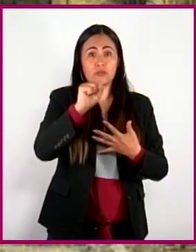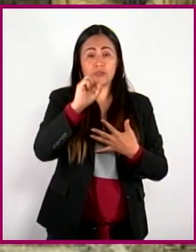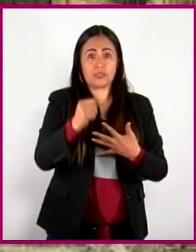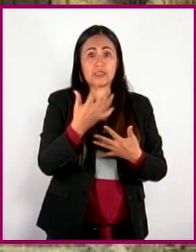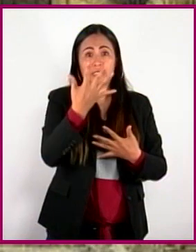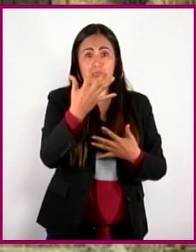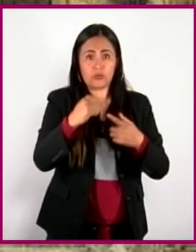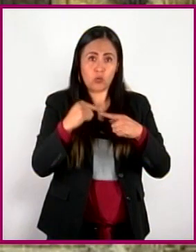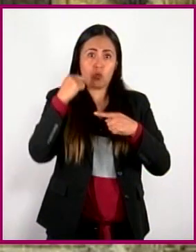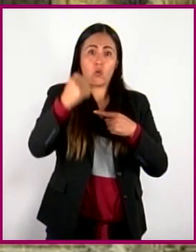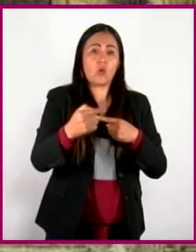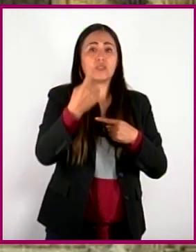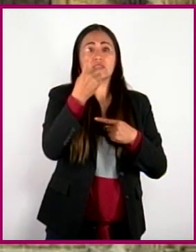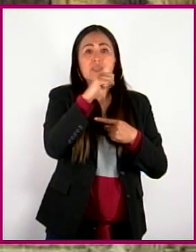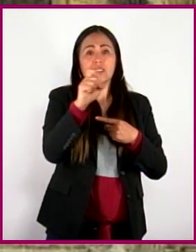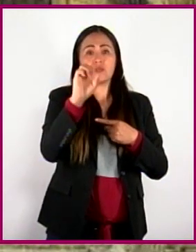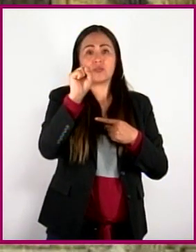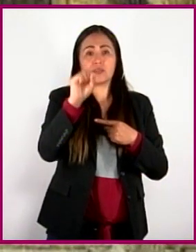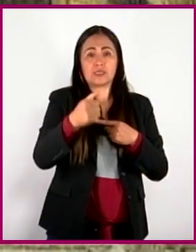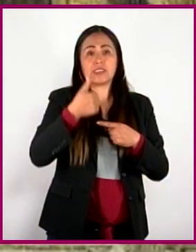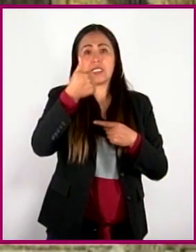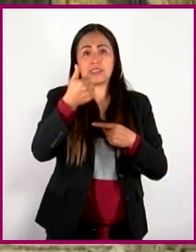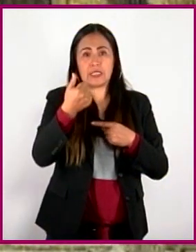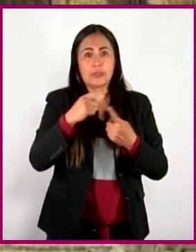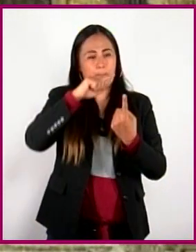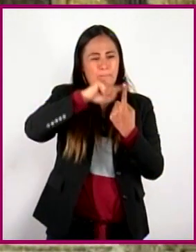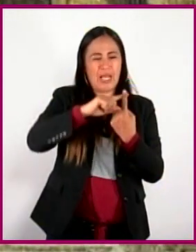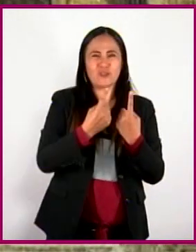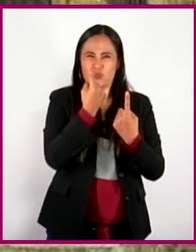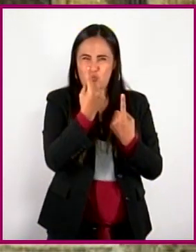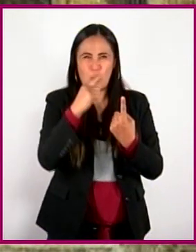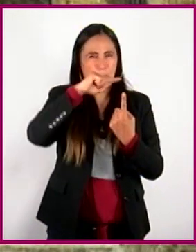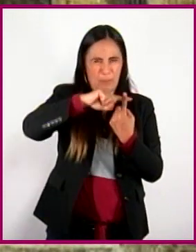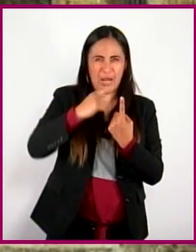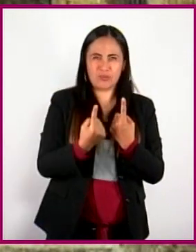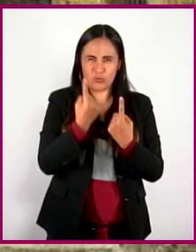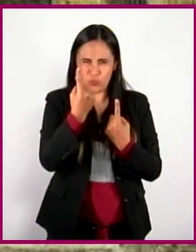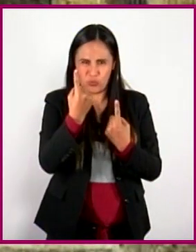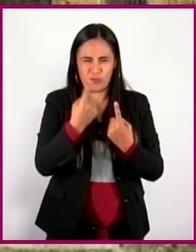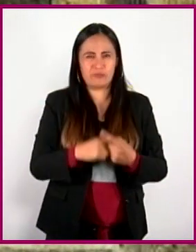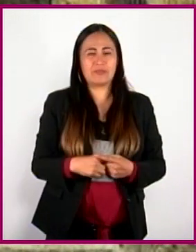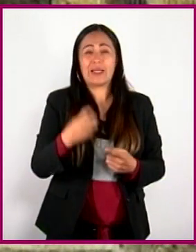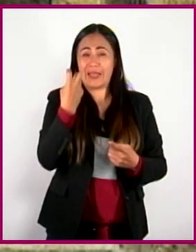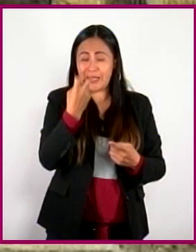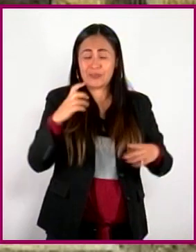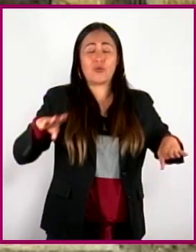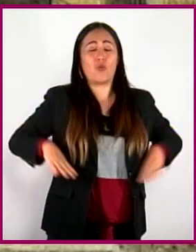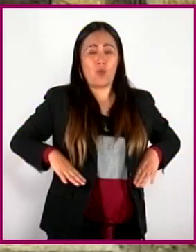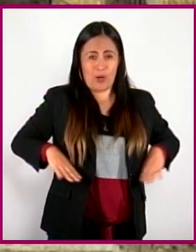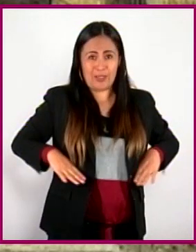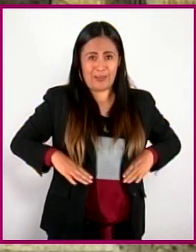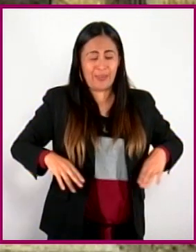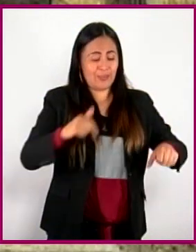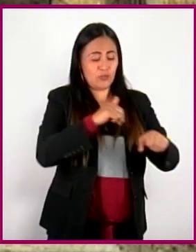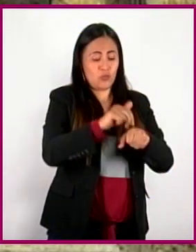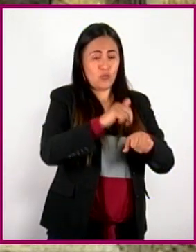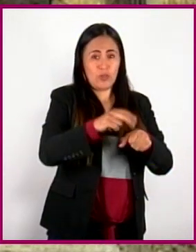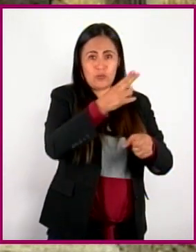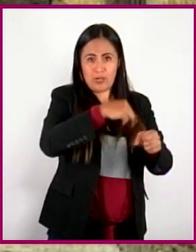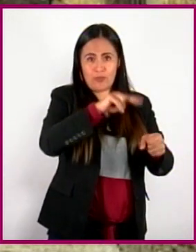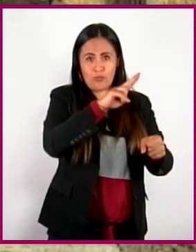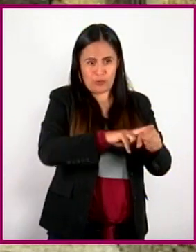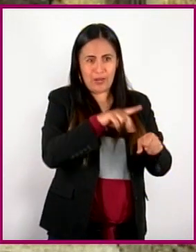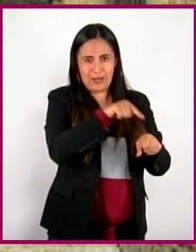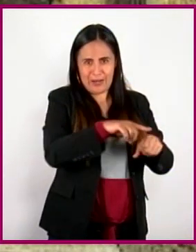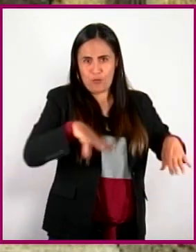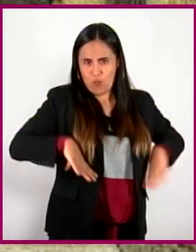es 166 y así para cada número natural. Estas son las primeras propiedades que definen a los números naturales,